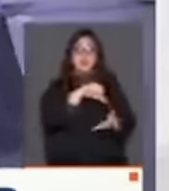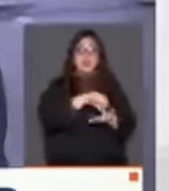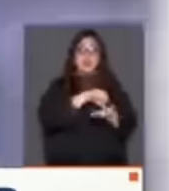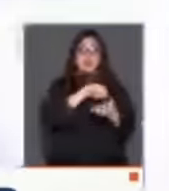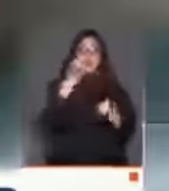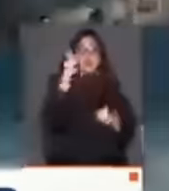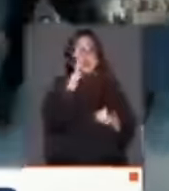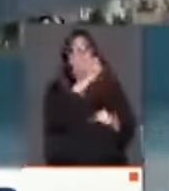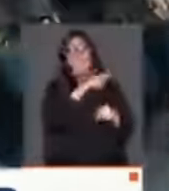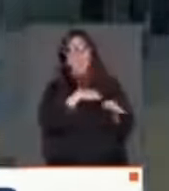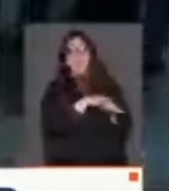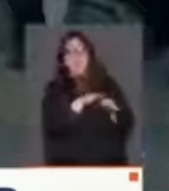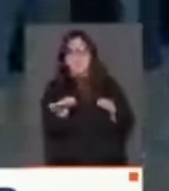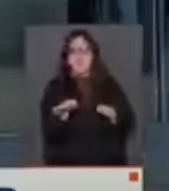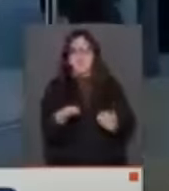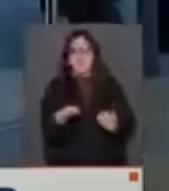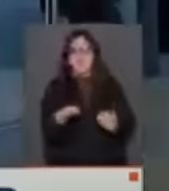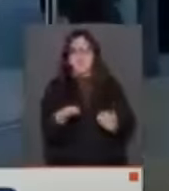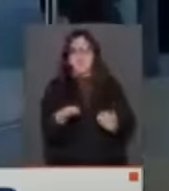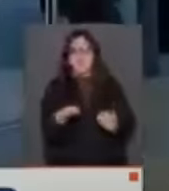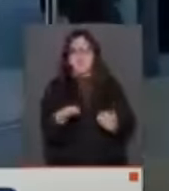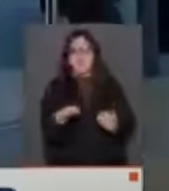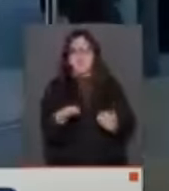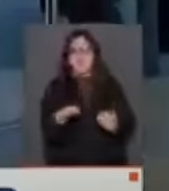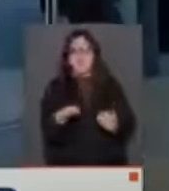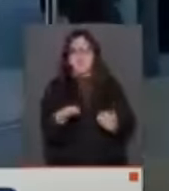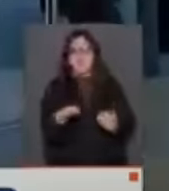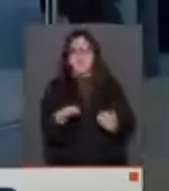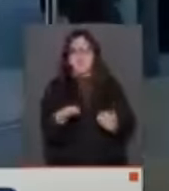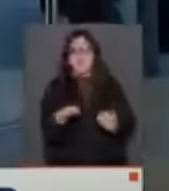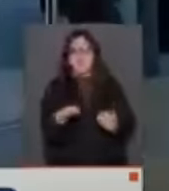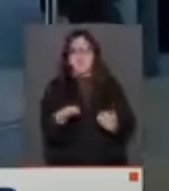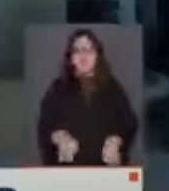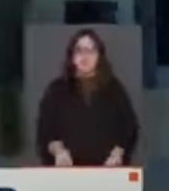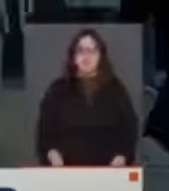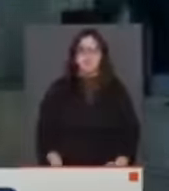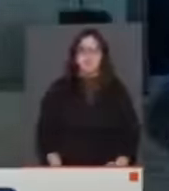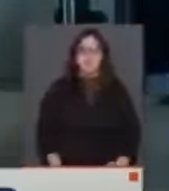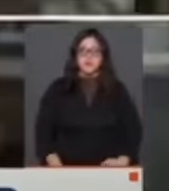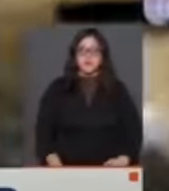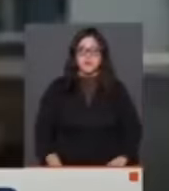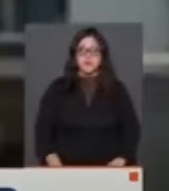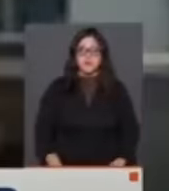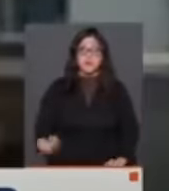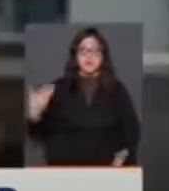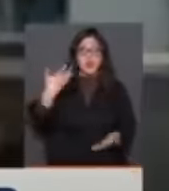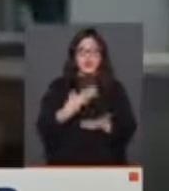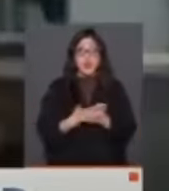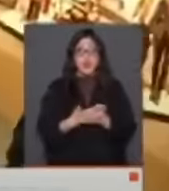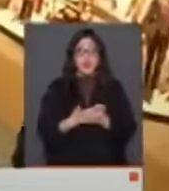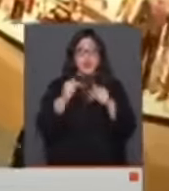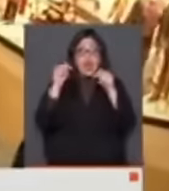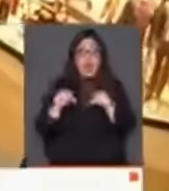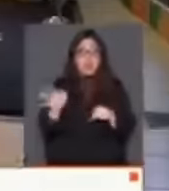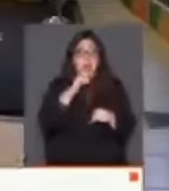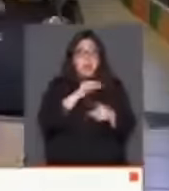un mundo salir. Bueno, pero tienen uno de los shopping más importantes. Hasta el día de hoy ese impacto nunca se generó.